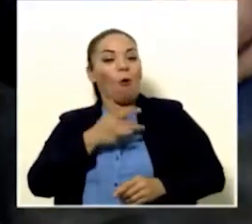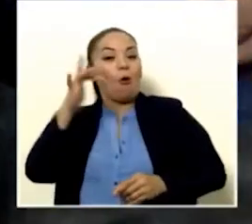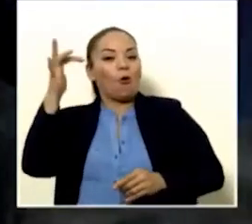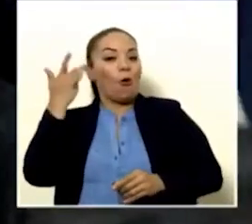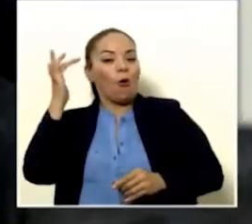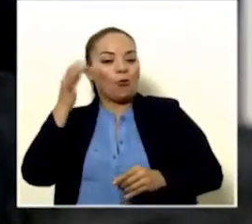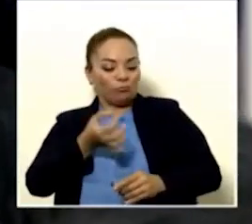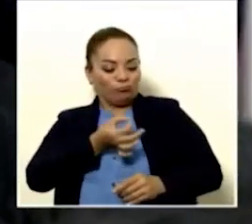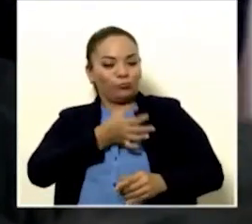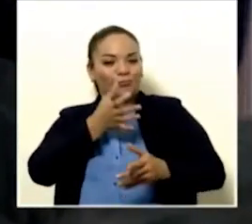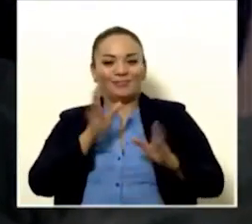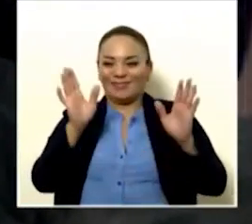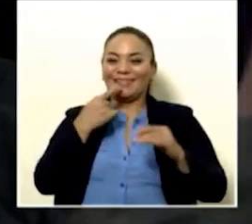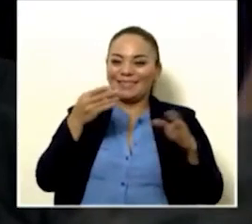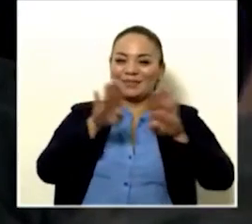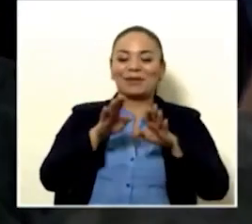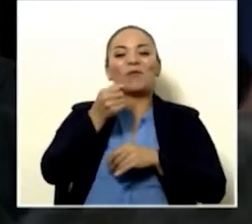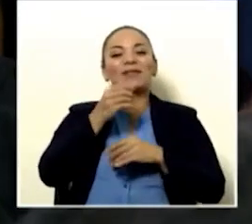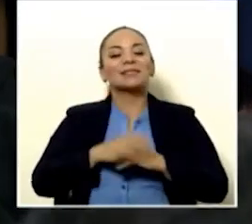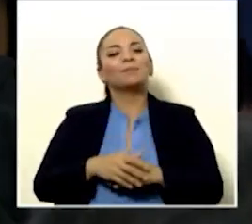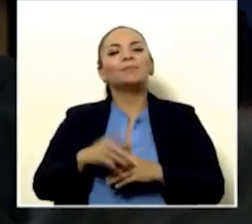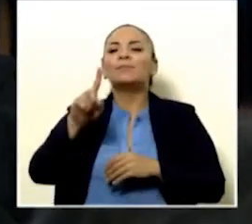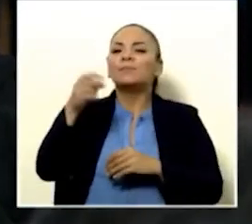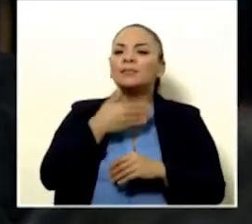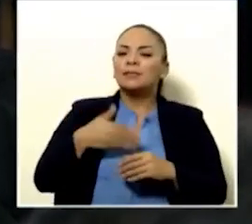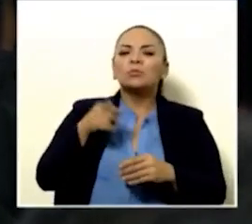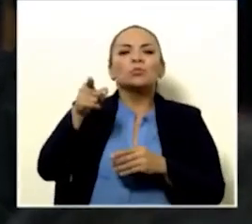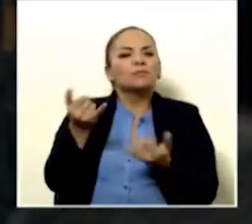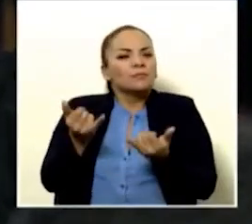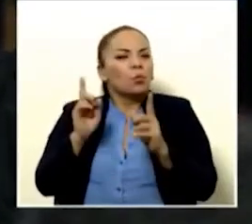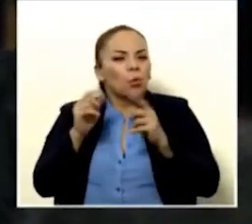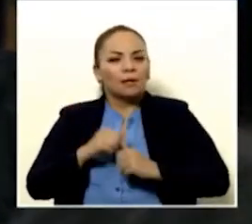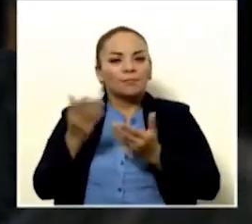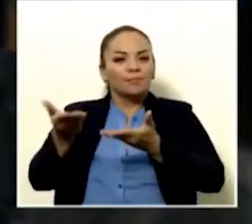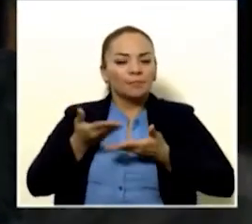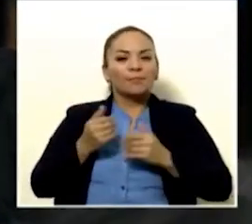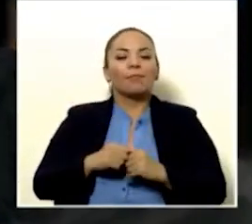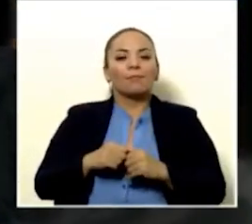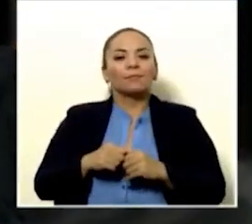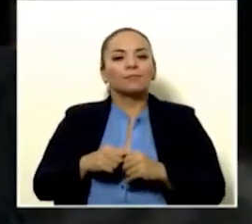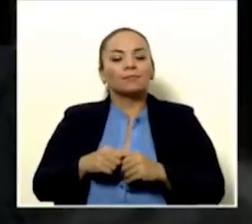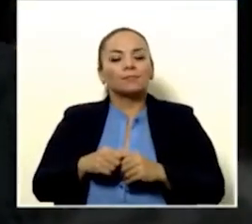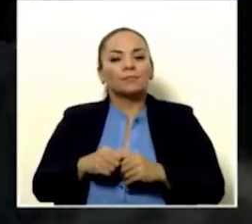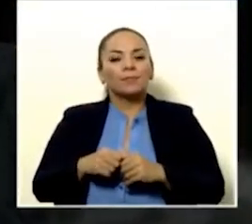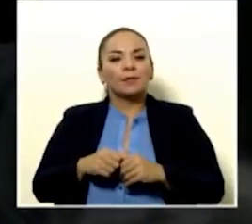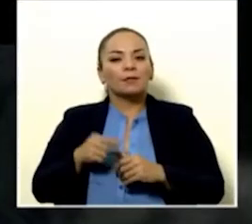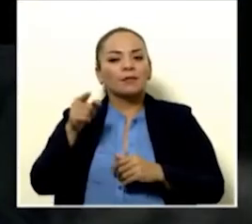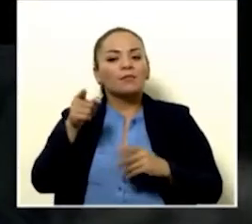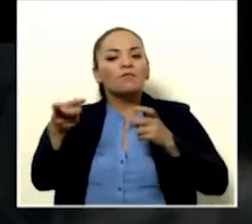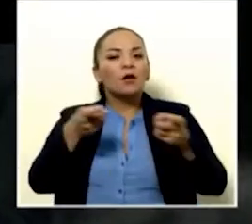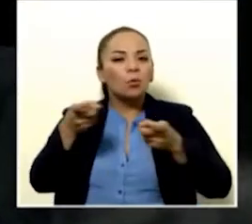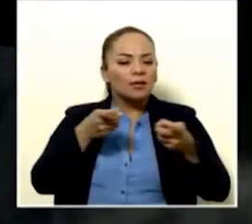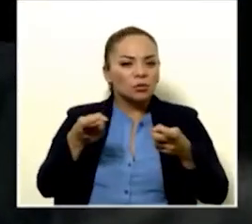señor presidente. ¿Qué actualización nos puede brindar sobre las intervenciones y mayor regulación